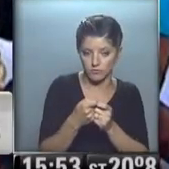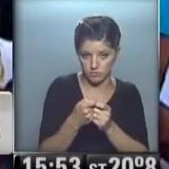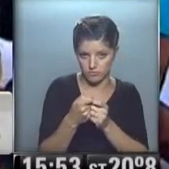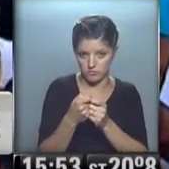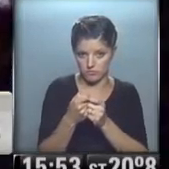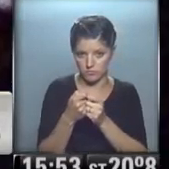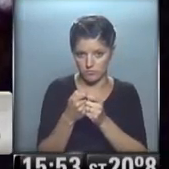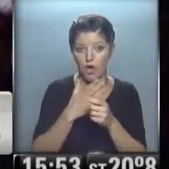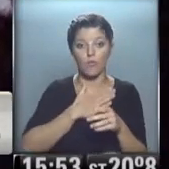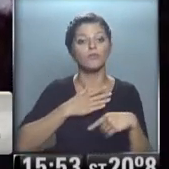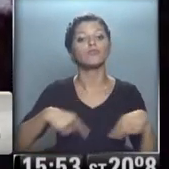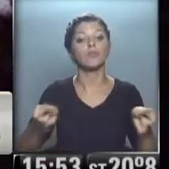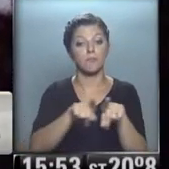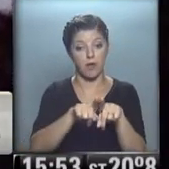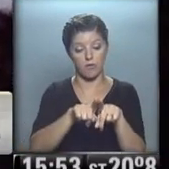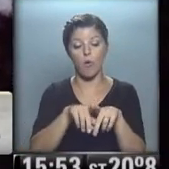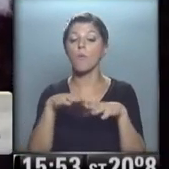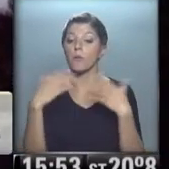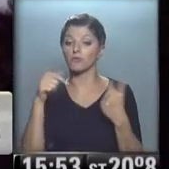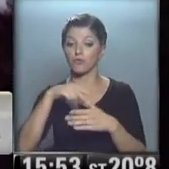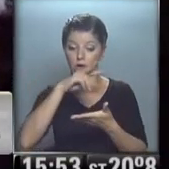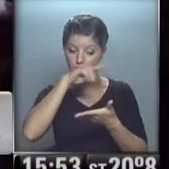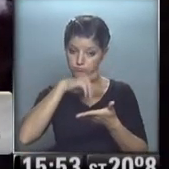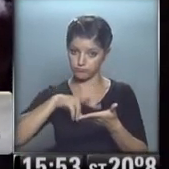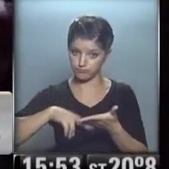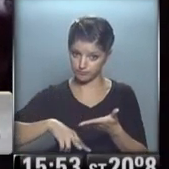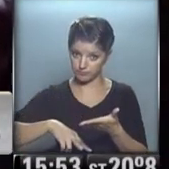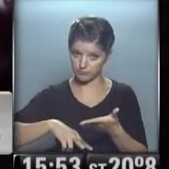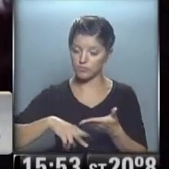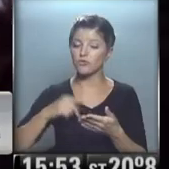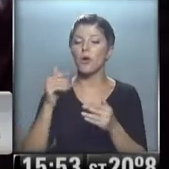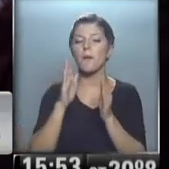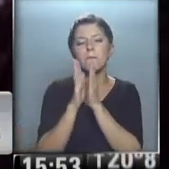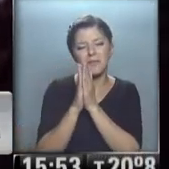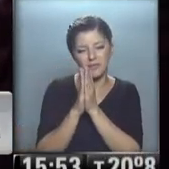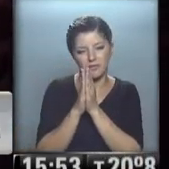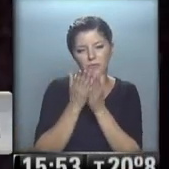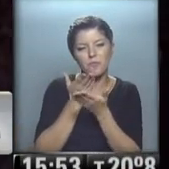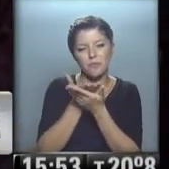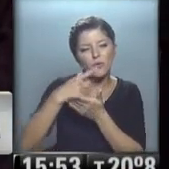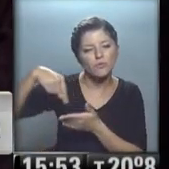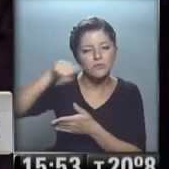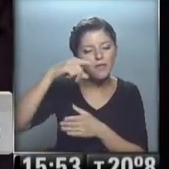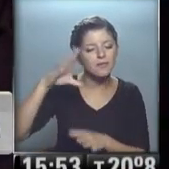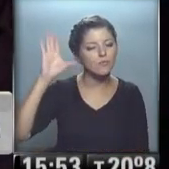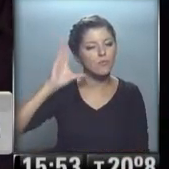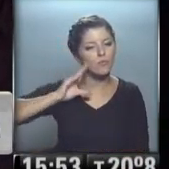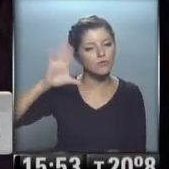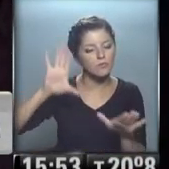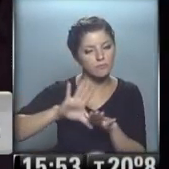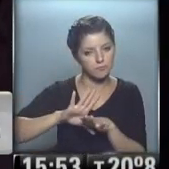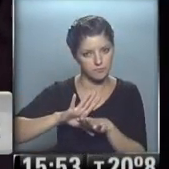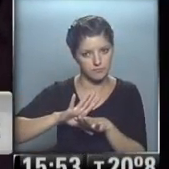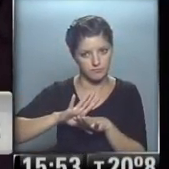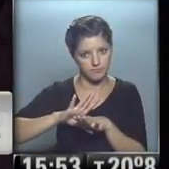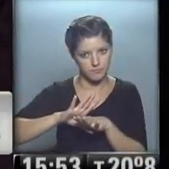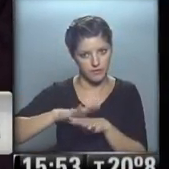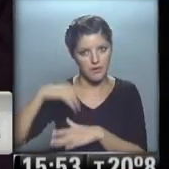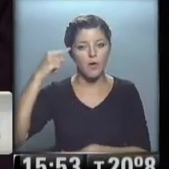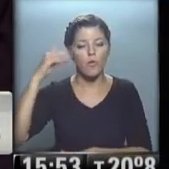hermanos. Por eso ahora yo voy a leer esta oración y yo les pido que presten mucha atención, ¿no? Dejen que entre